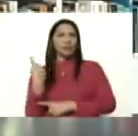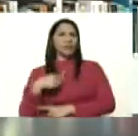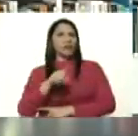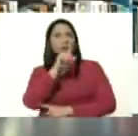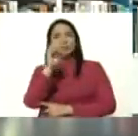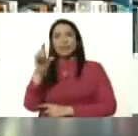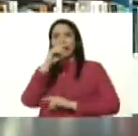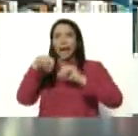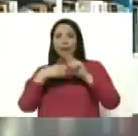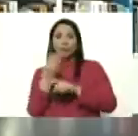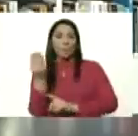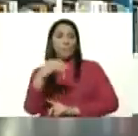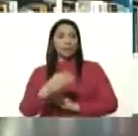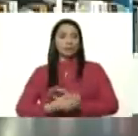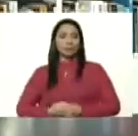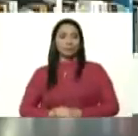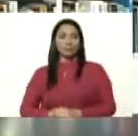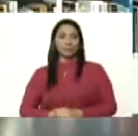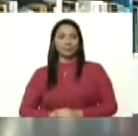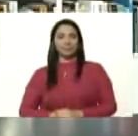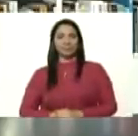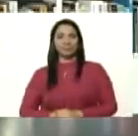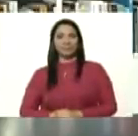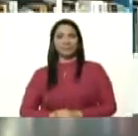años, o más.